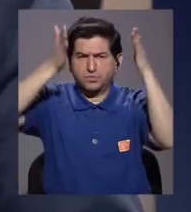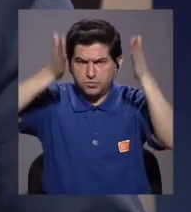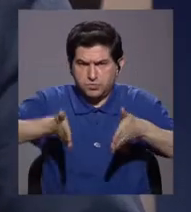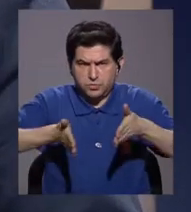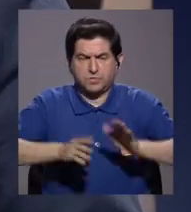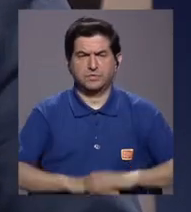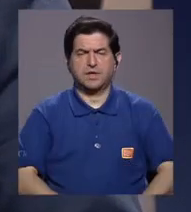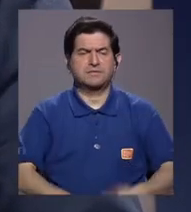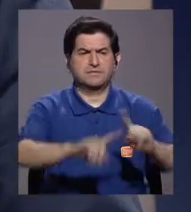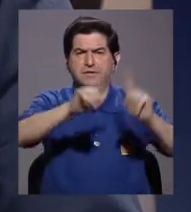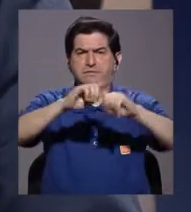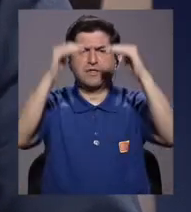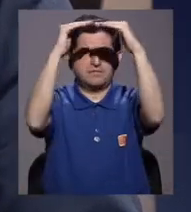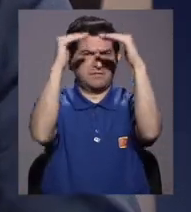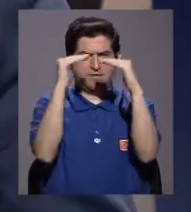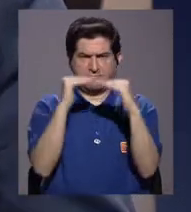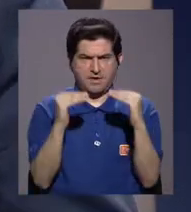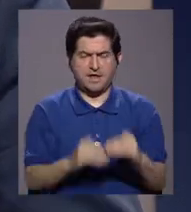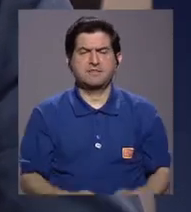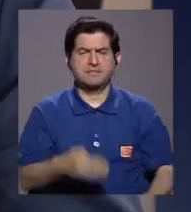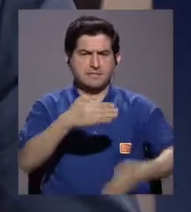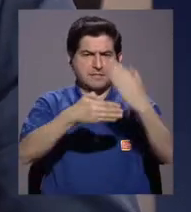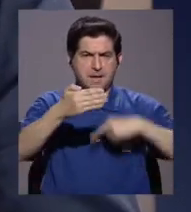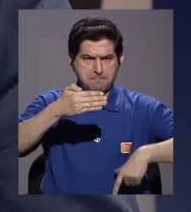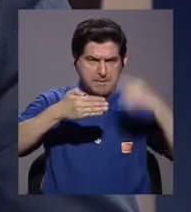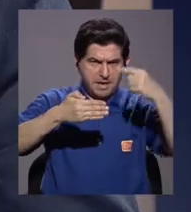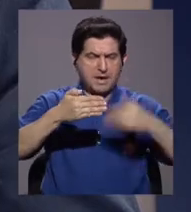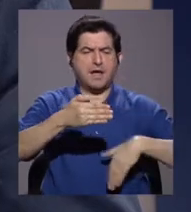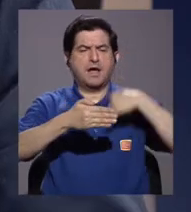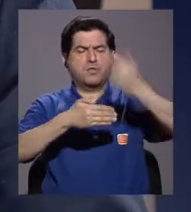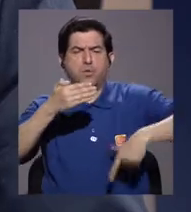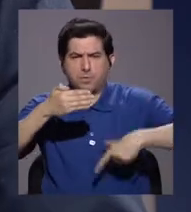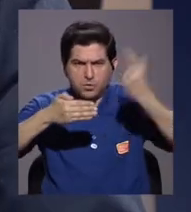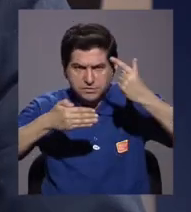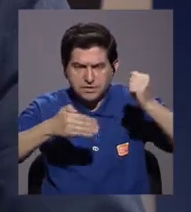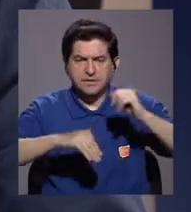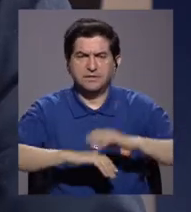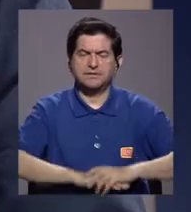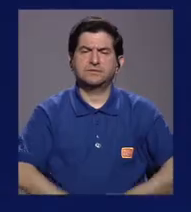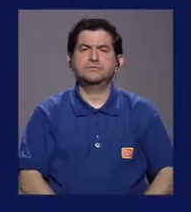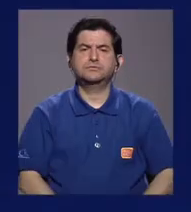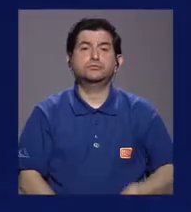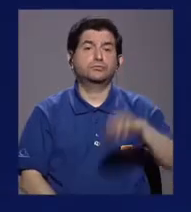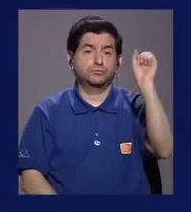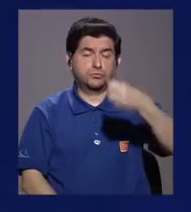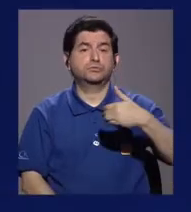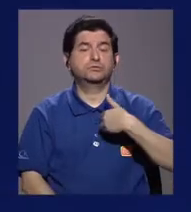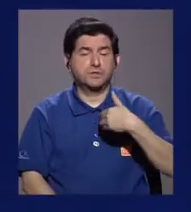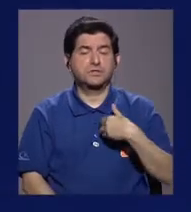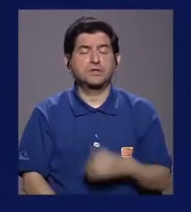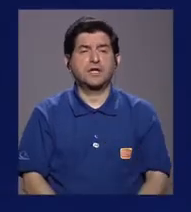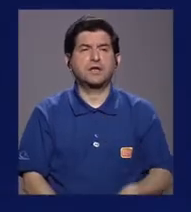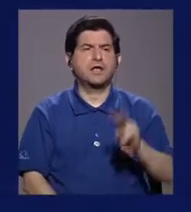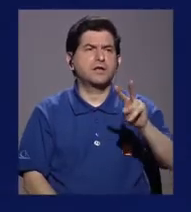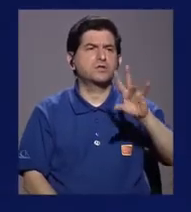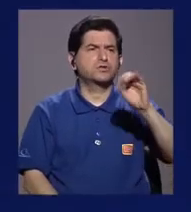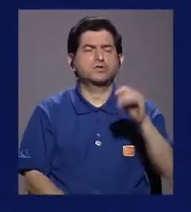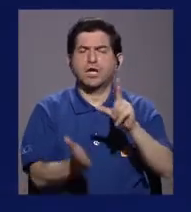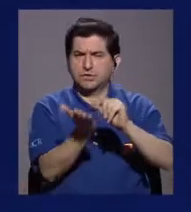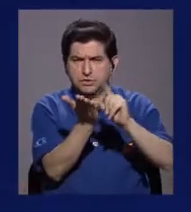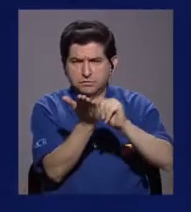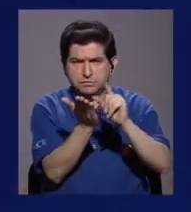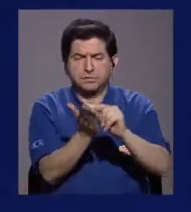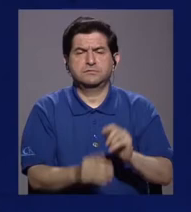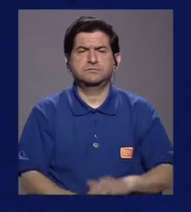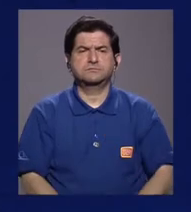sus estudiantes de varios niveles de pregrado de posgrado si es tenemos más de